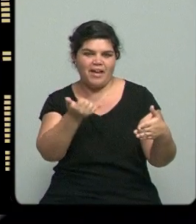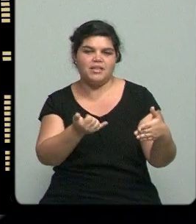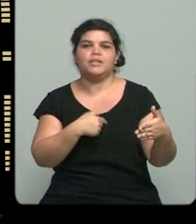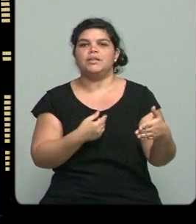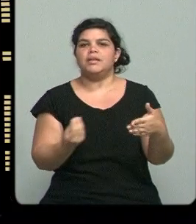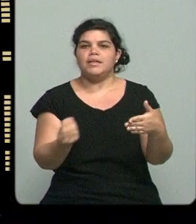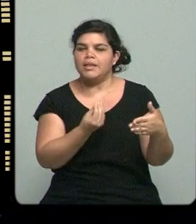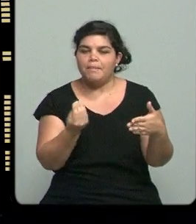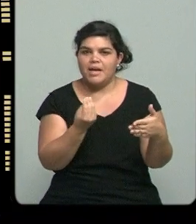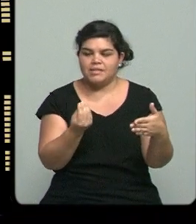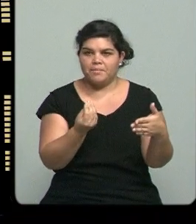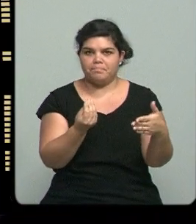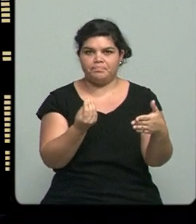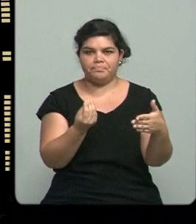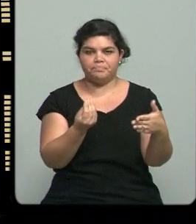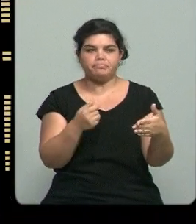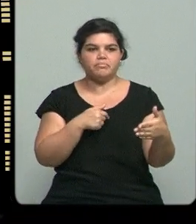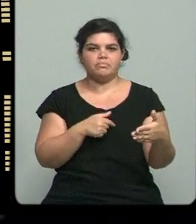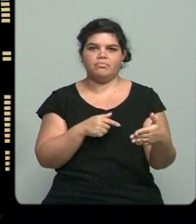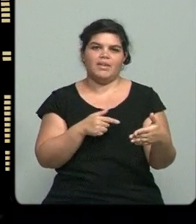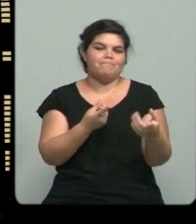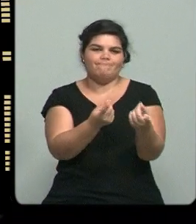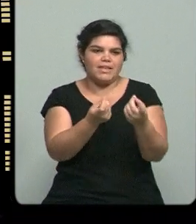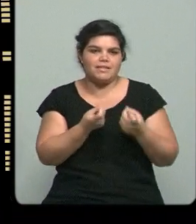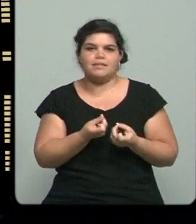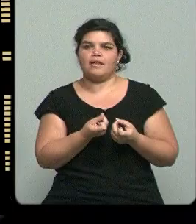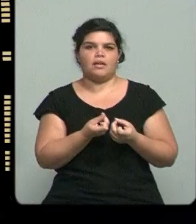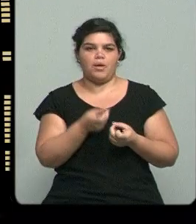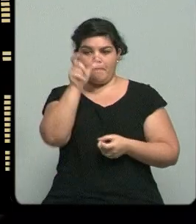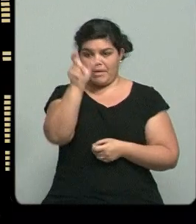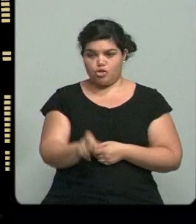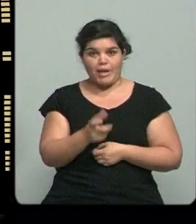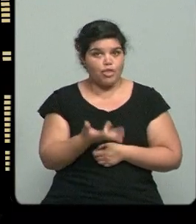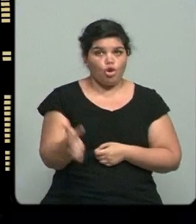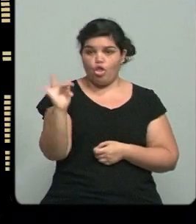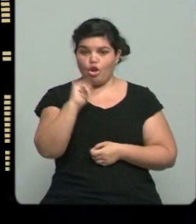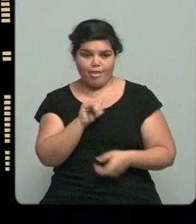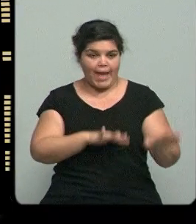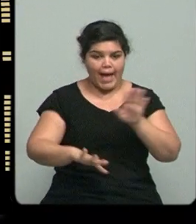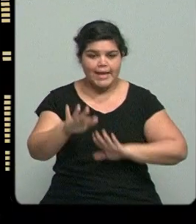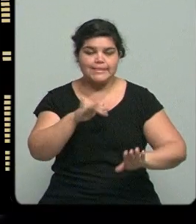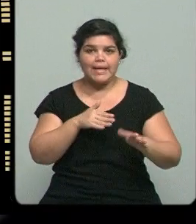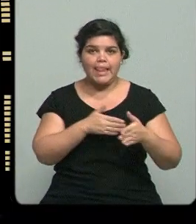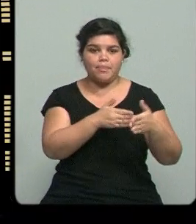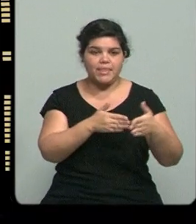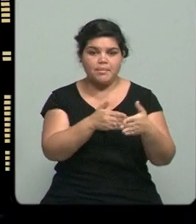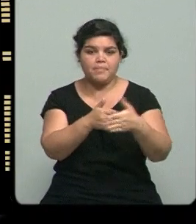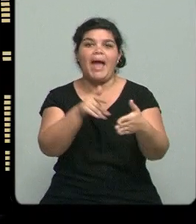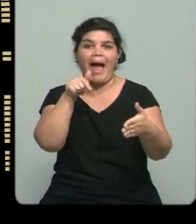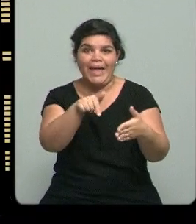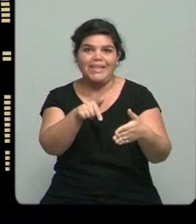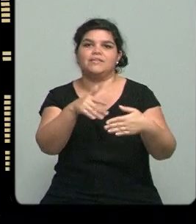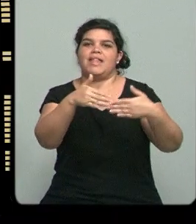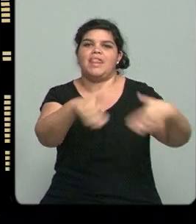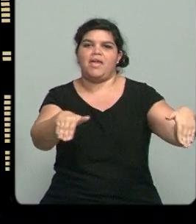al servicio de lo que hace todos los días. Ahí aparece la limitación, pero es